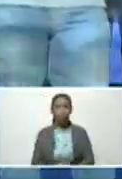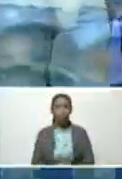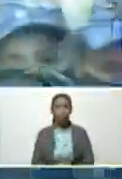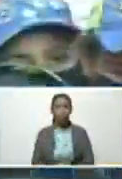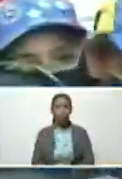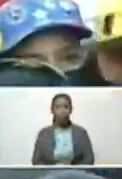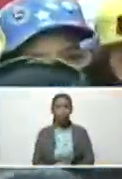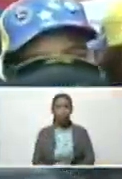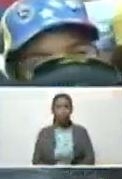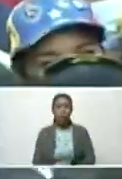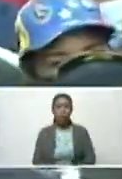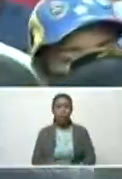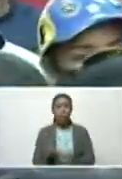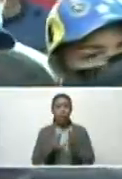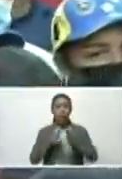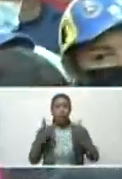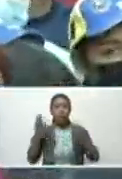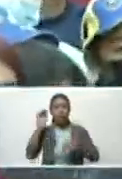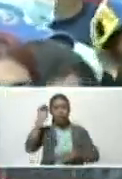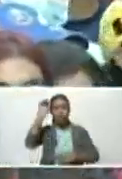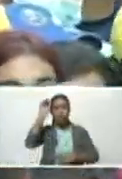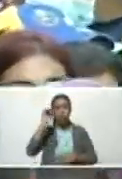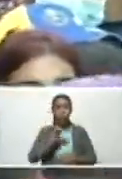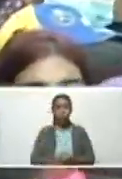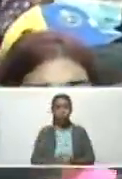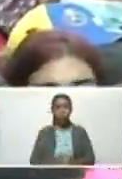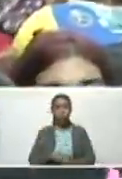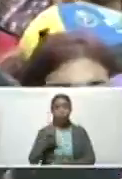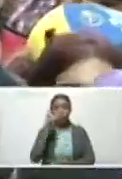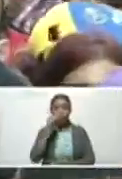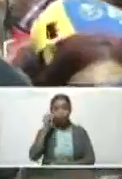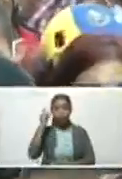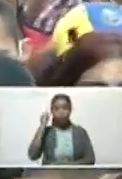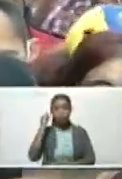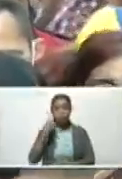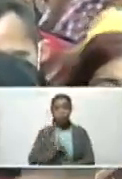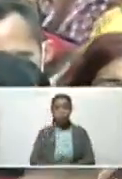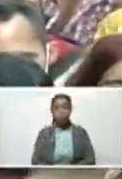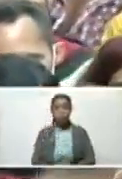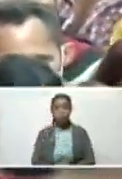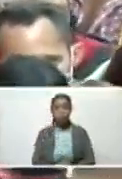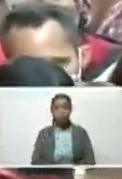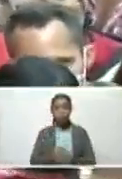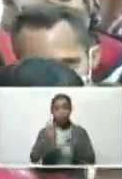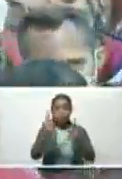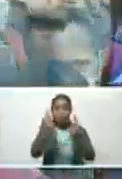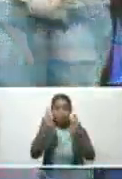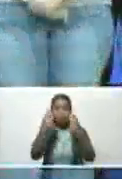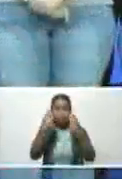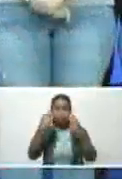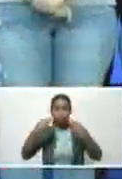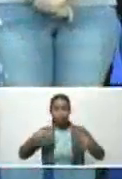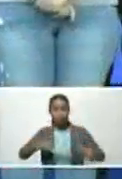Más grandioso será el futuro. Muchachos, muchachas, mírenme a los ojos.